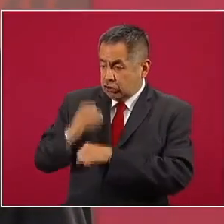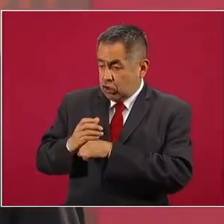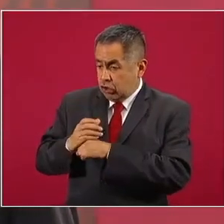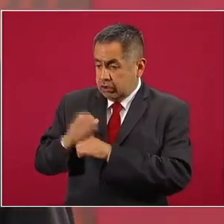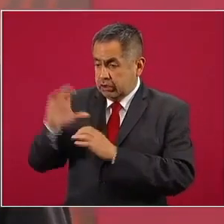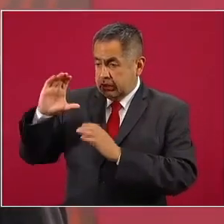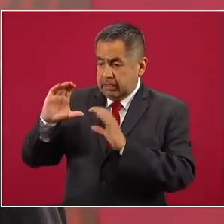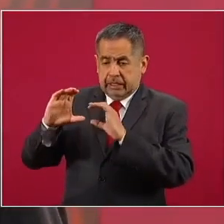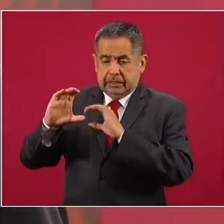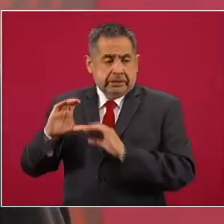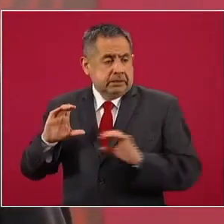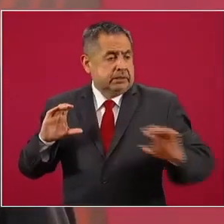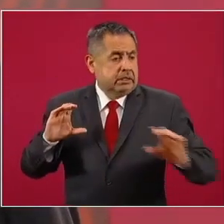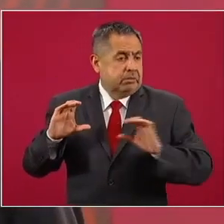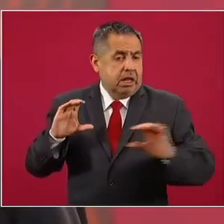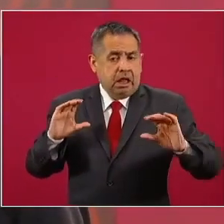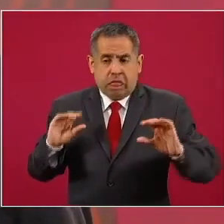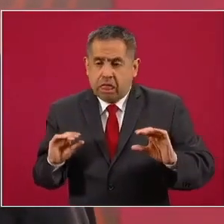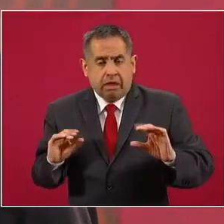por desconfianza,